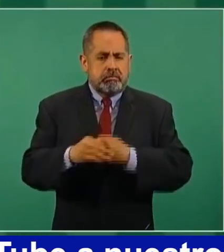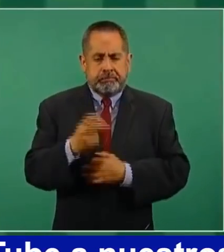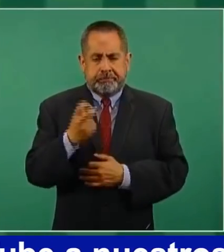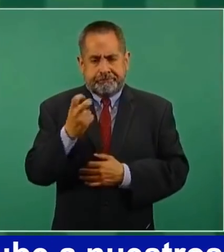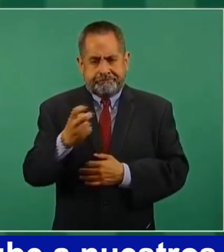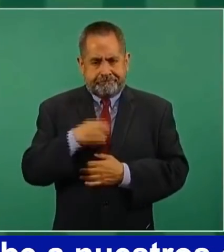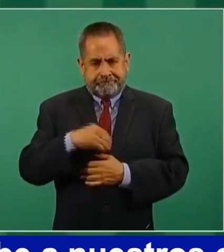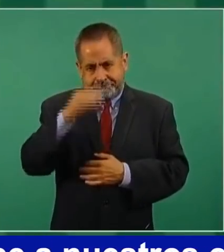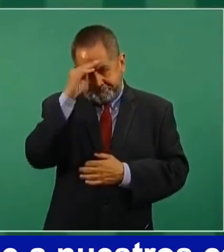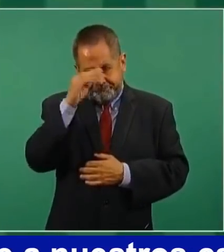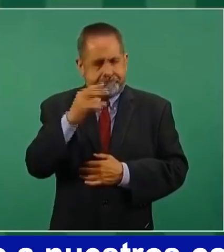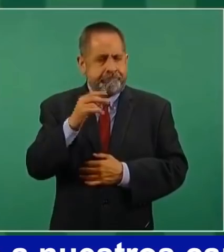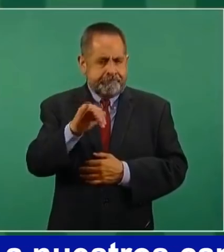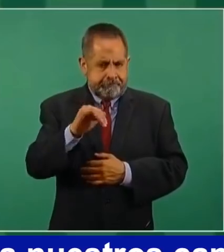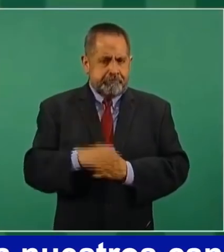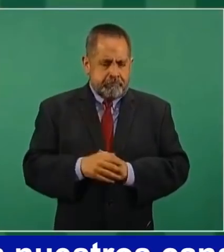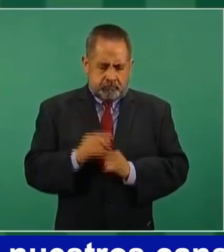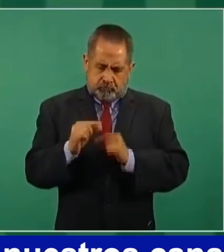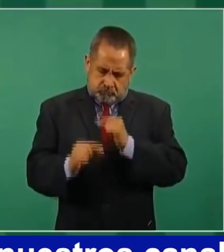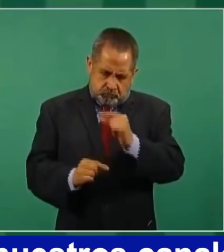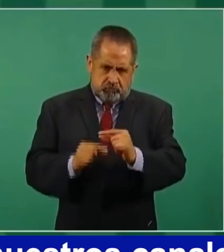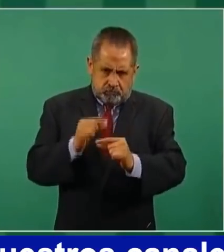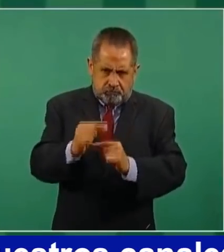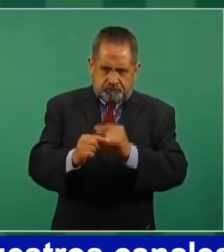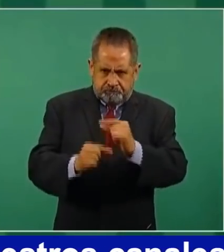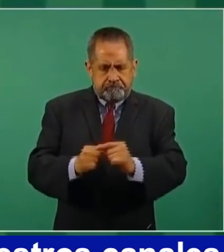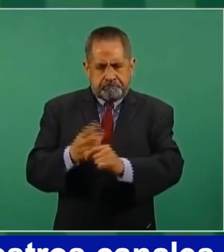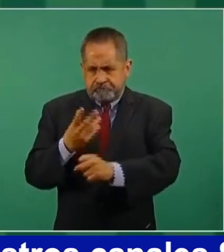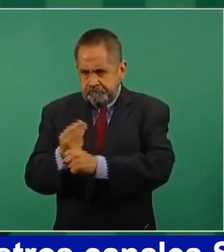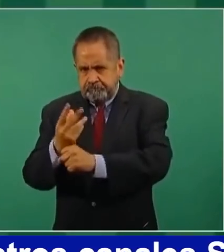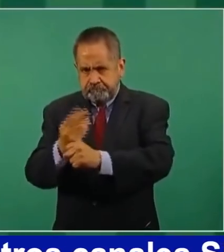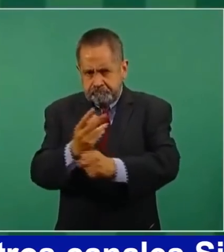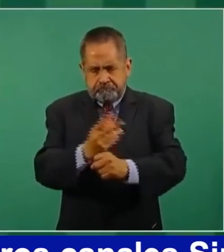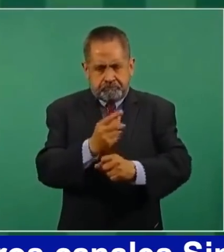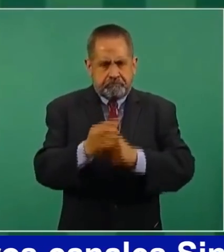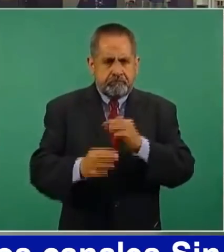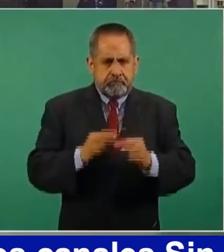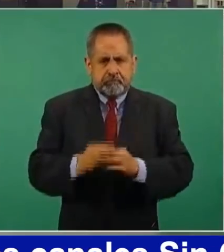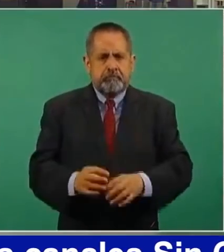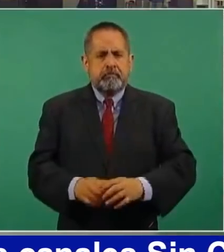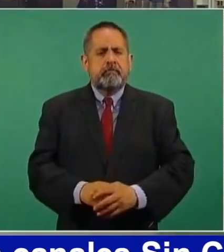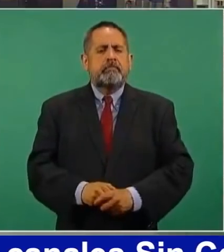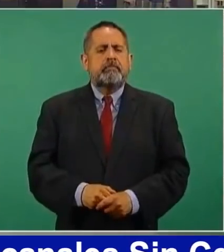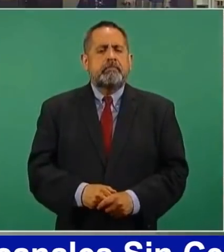Entonces, sí vamos a ir poco a poco resolviendo estos problemas. En el segundo tema,